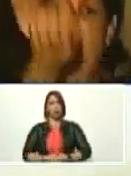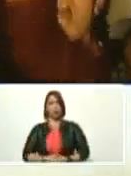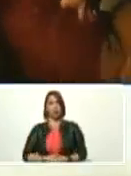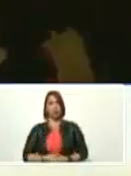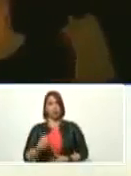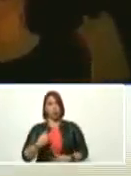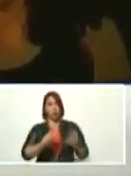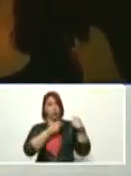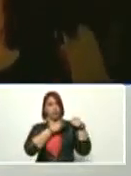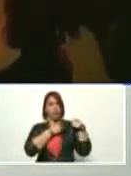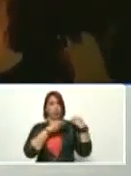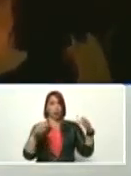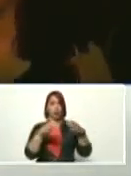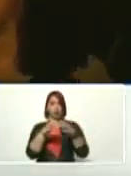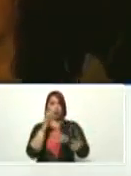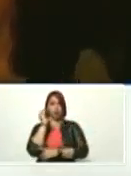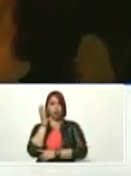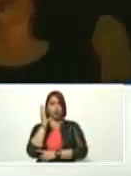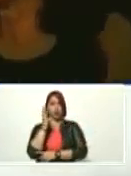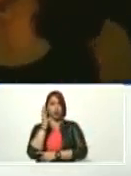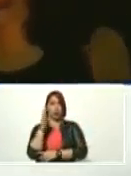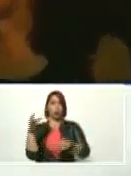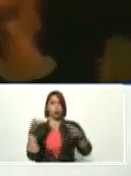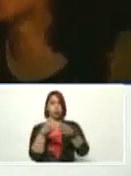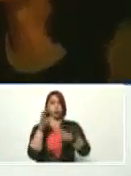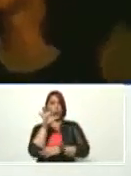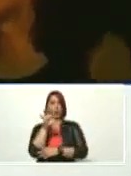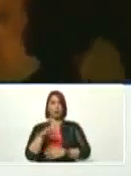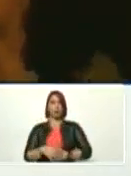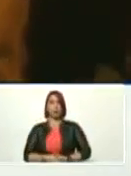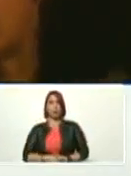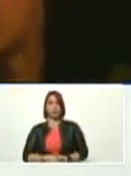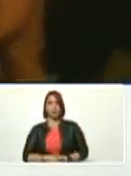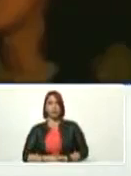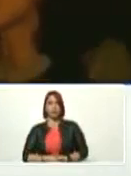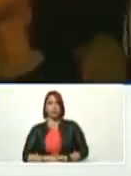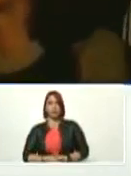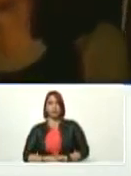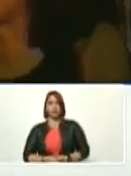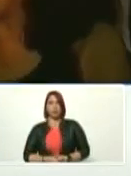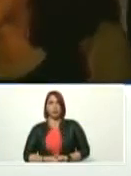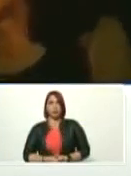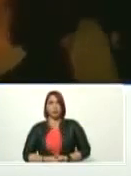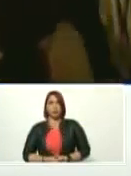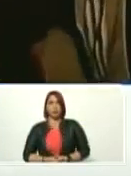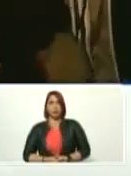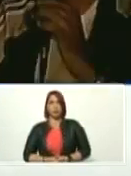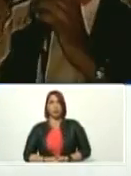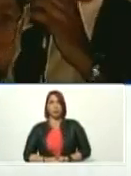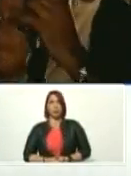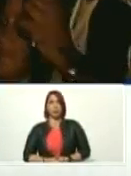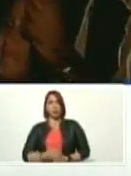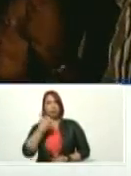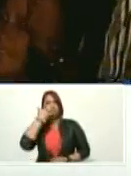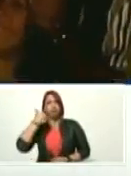era jefe del grupo parlamentario del Bloque de la Patria, y me llama. Yo